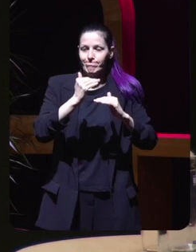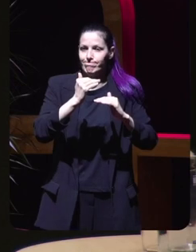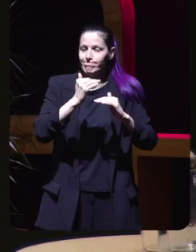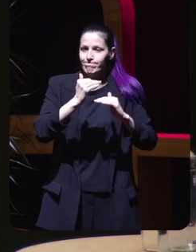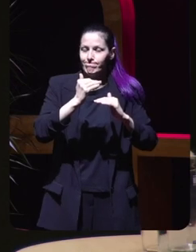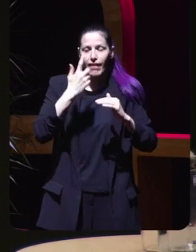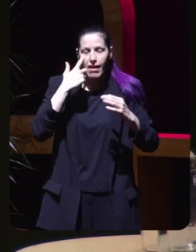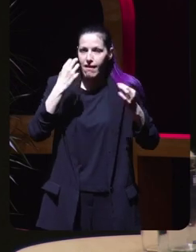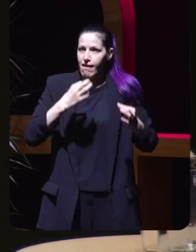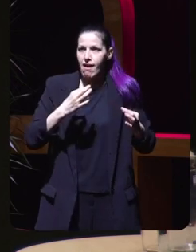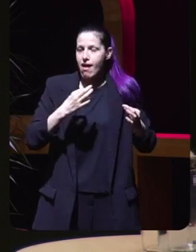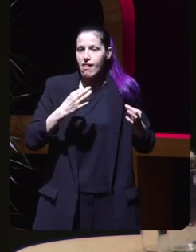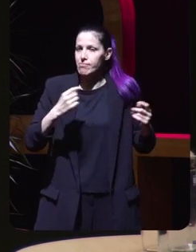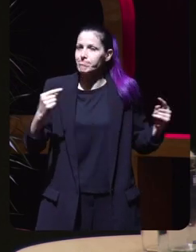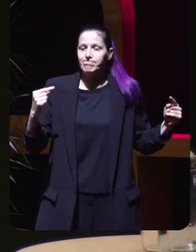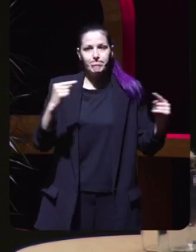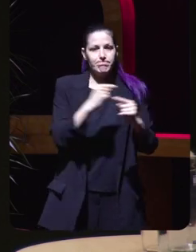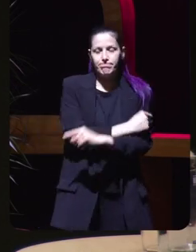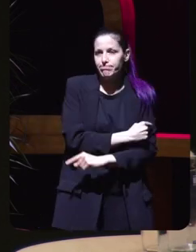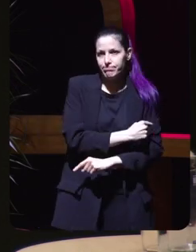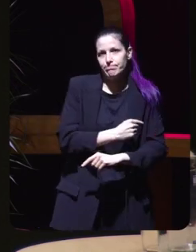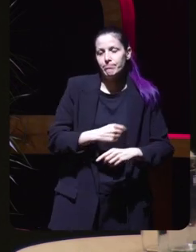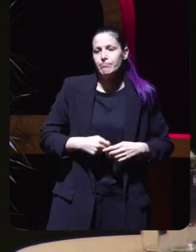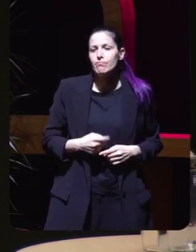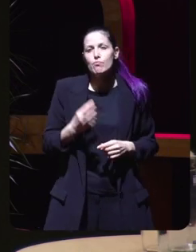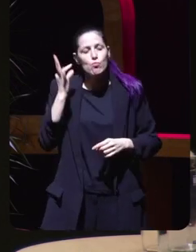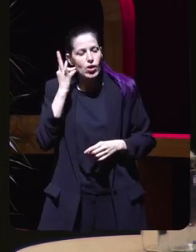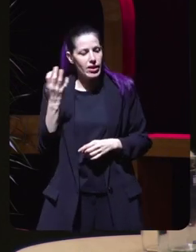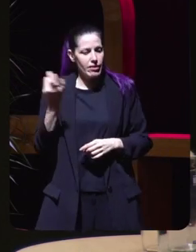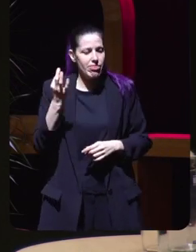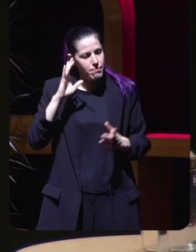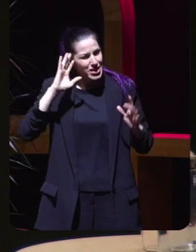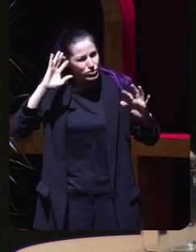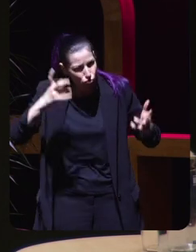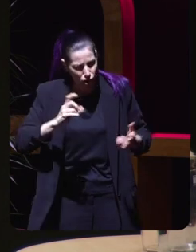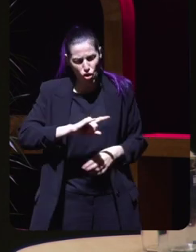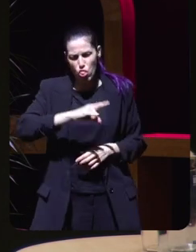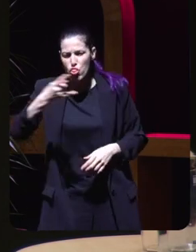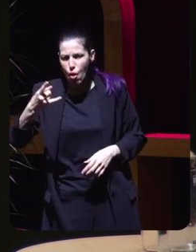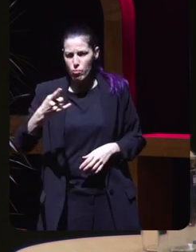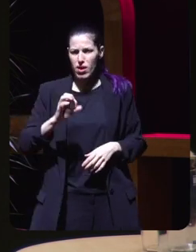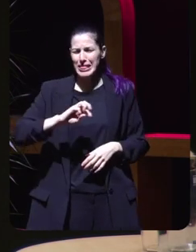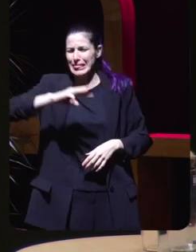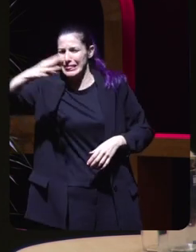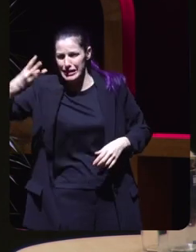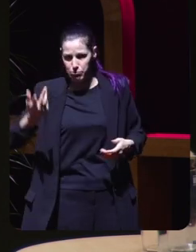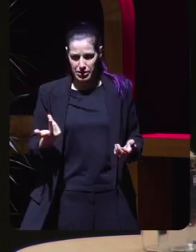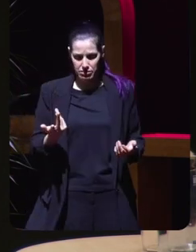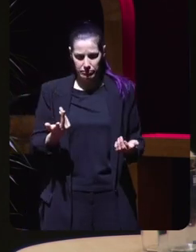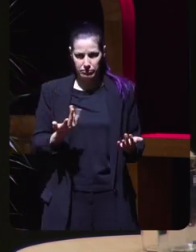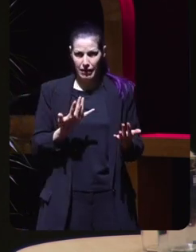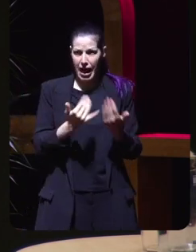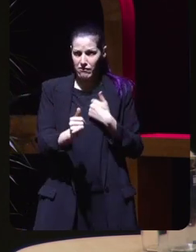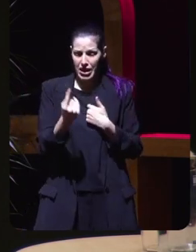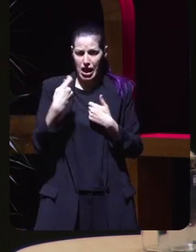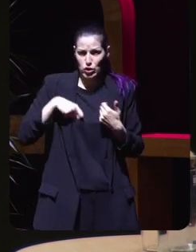sigamos tendo que esforzarnos o dobre no que perseverar o doble o incluso muchas veces o triple no Y total o final para para